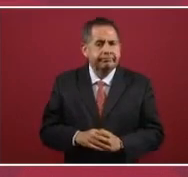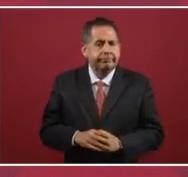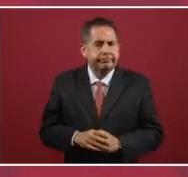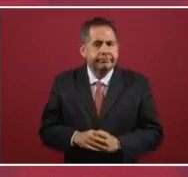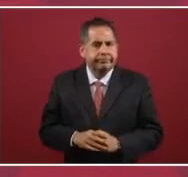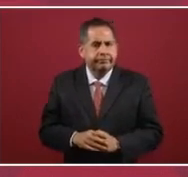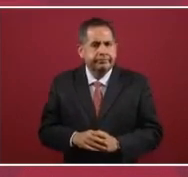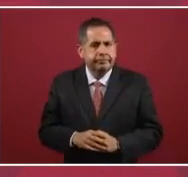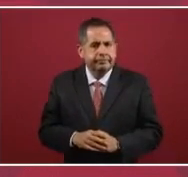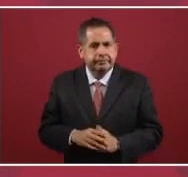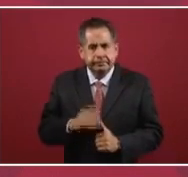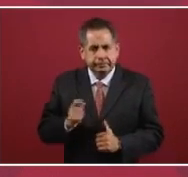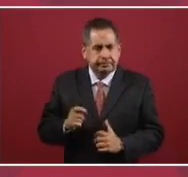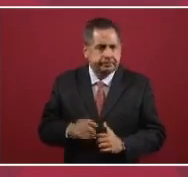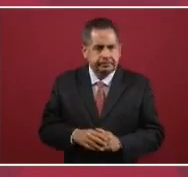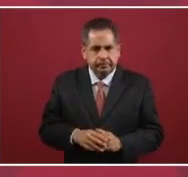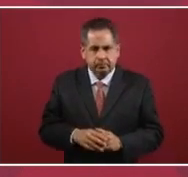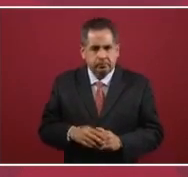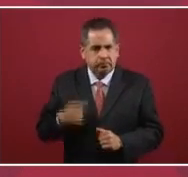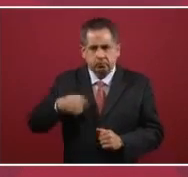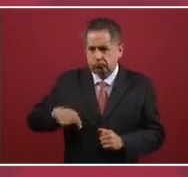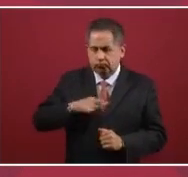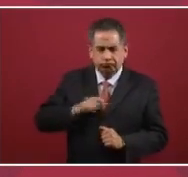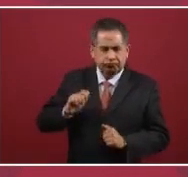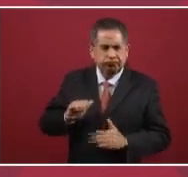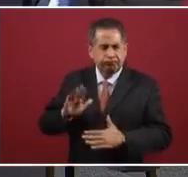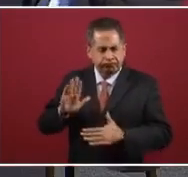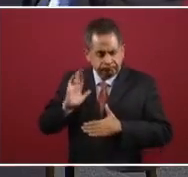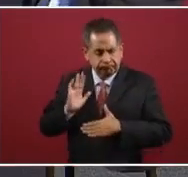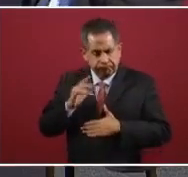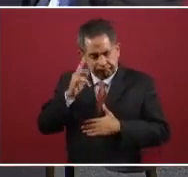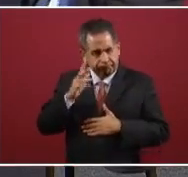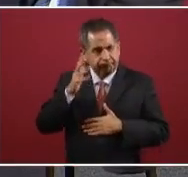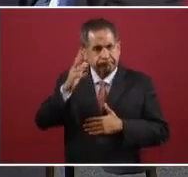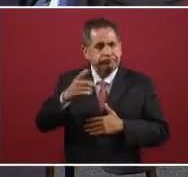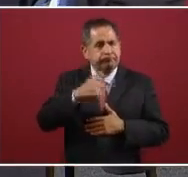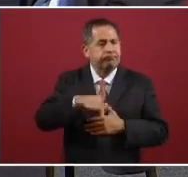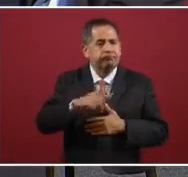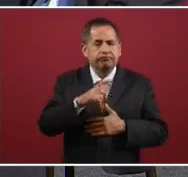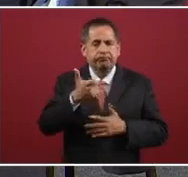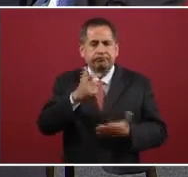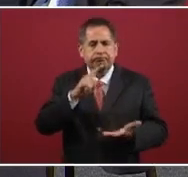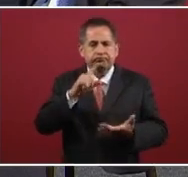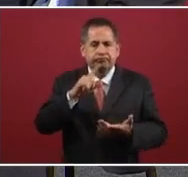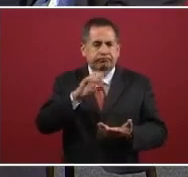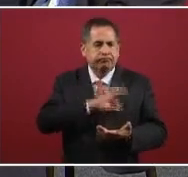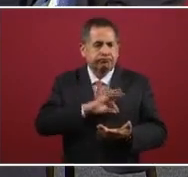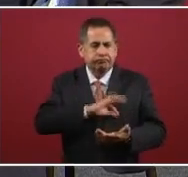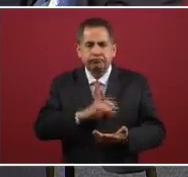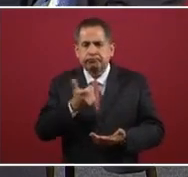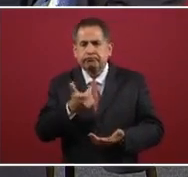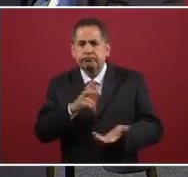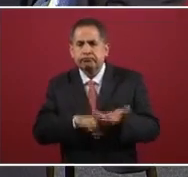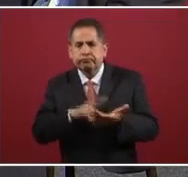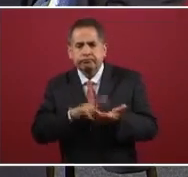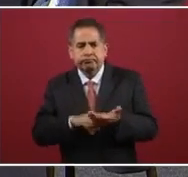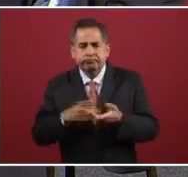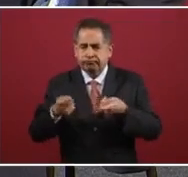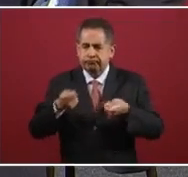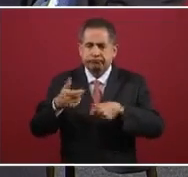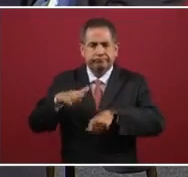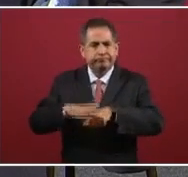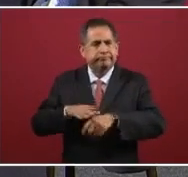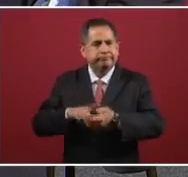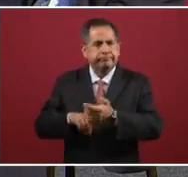es un compromiso para bajar los costos de